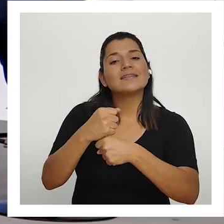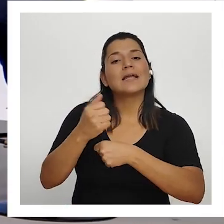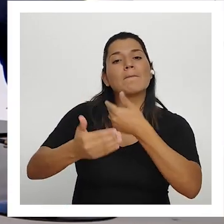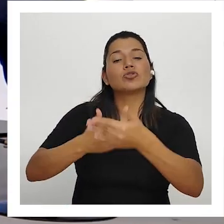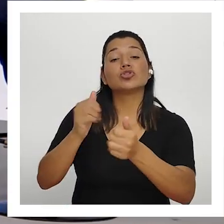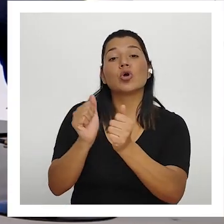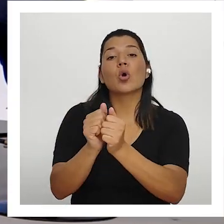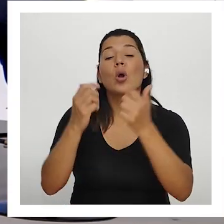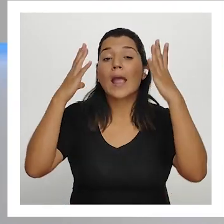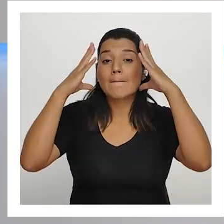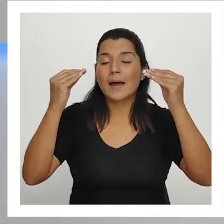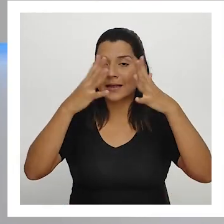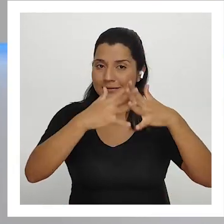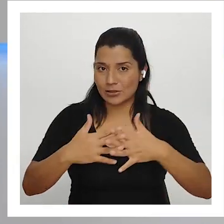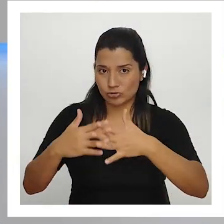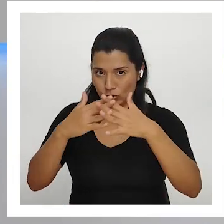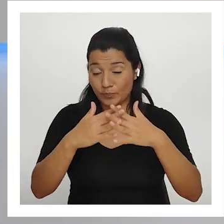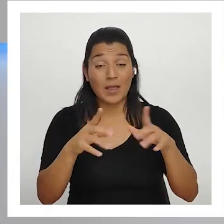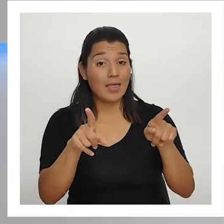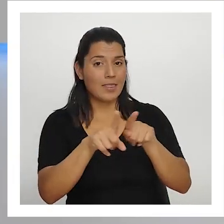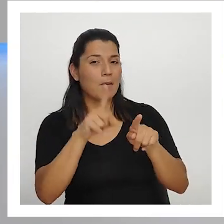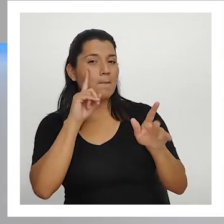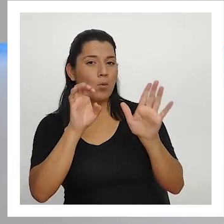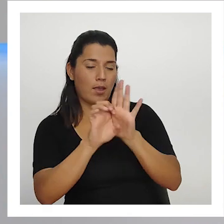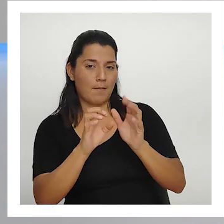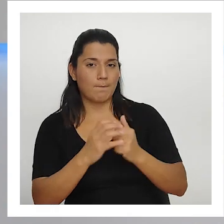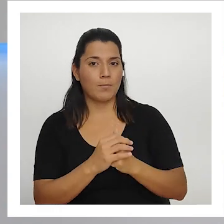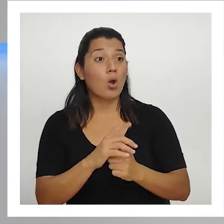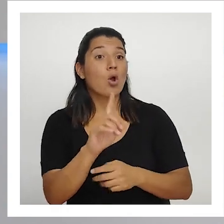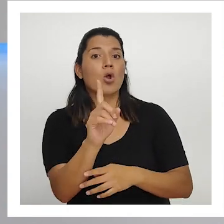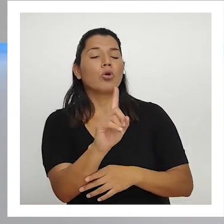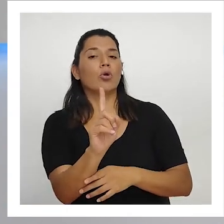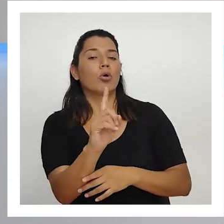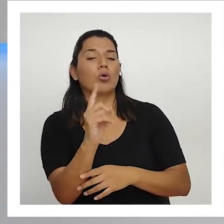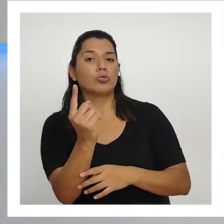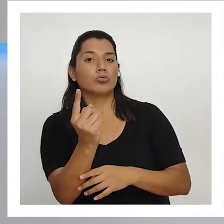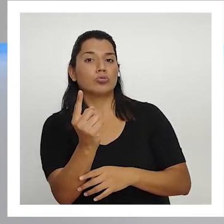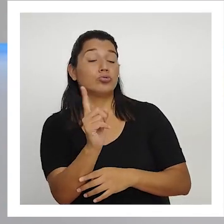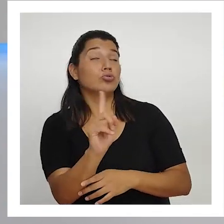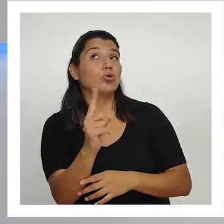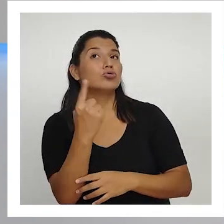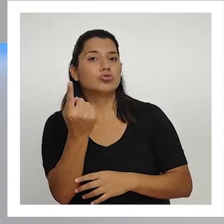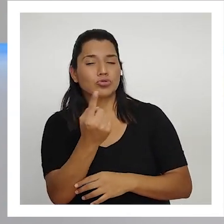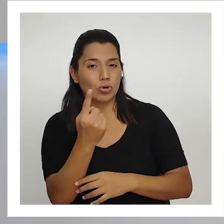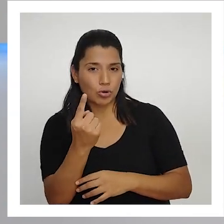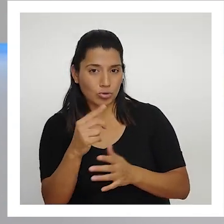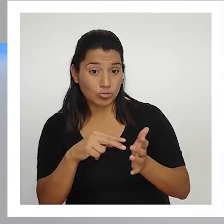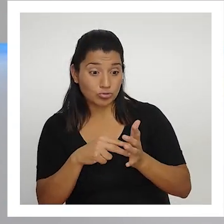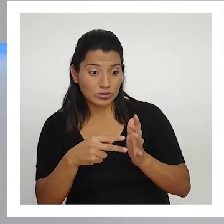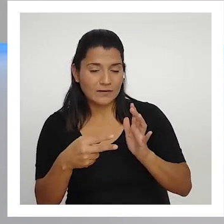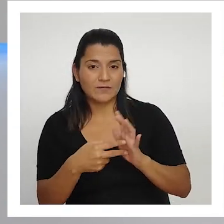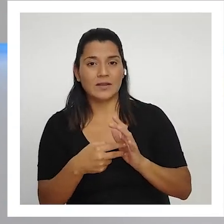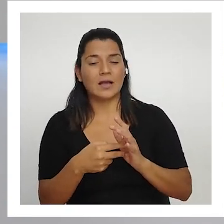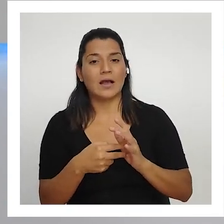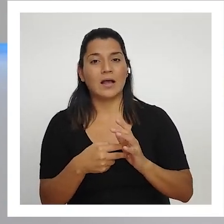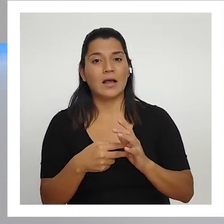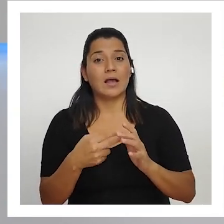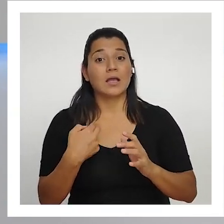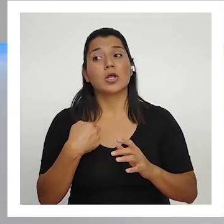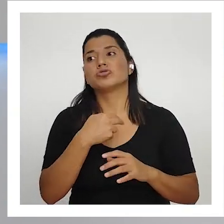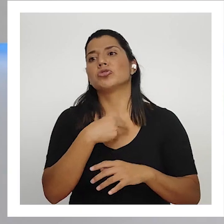requisitos que ya aquí en Costa Rica debe la embajada revisar. Es para decirle a las personas, entonces, no debe